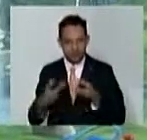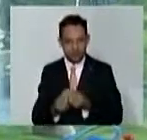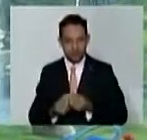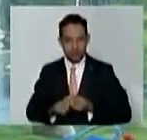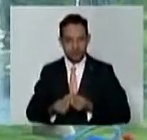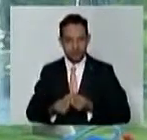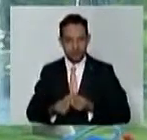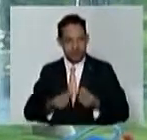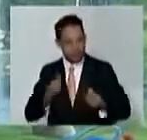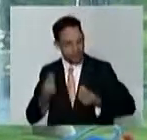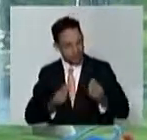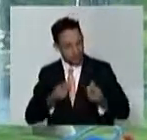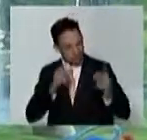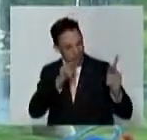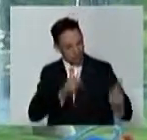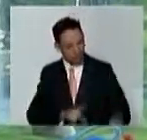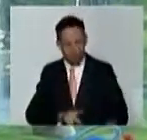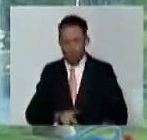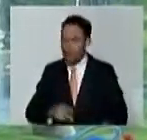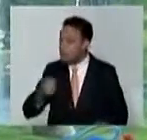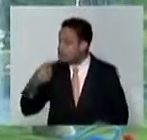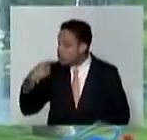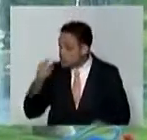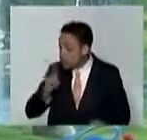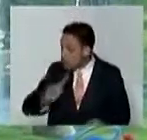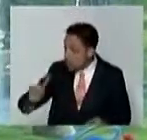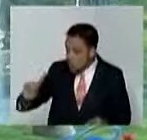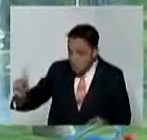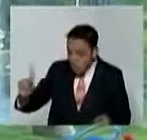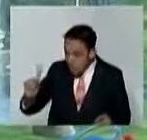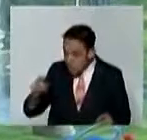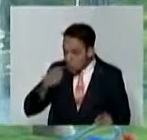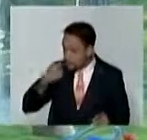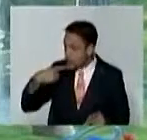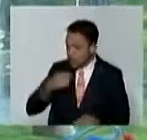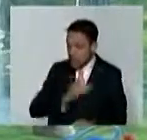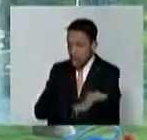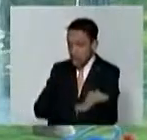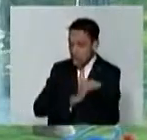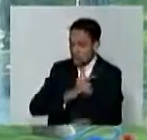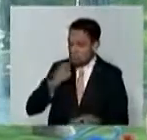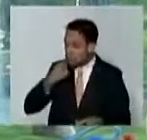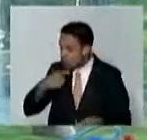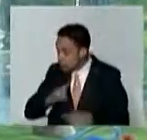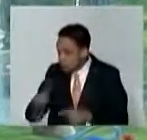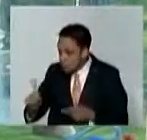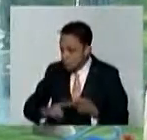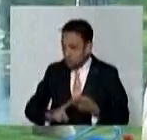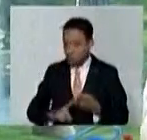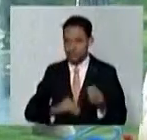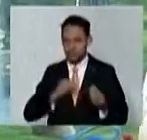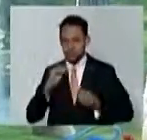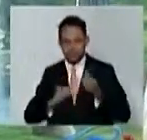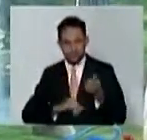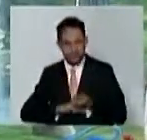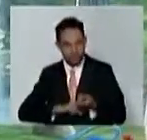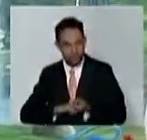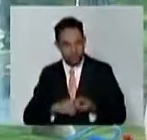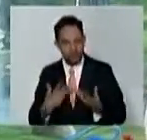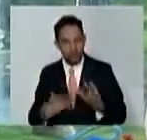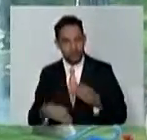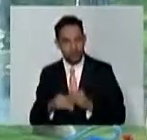enfermedad. Cuando alguien le dice, no te tomes este medicamento para la presión arterial, no te tomes este para la